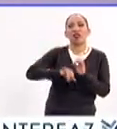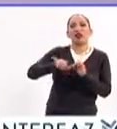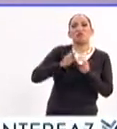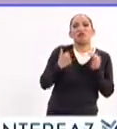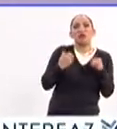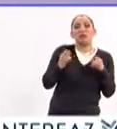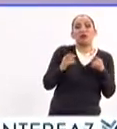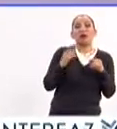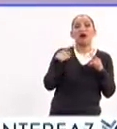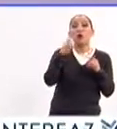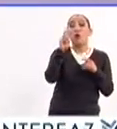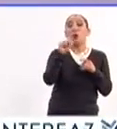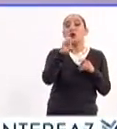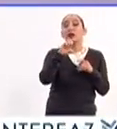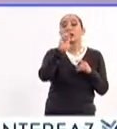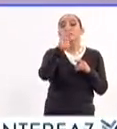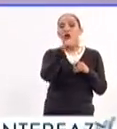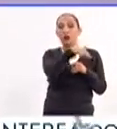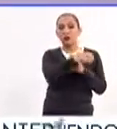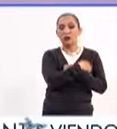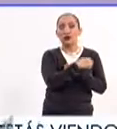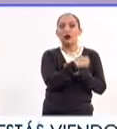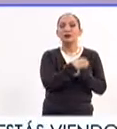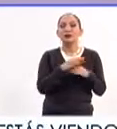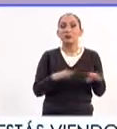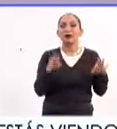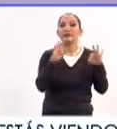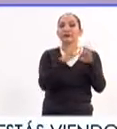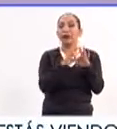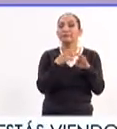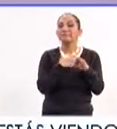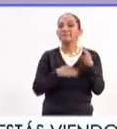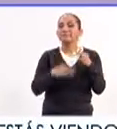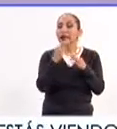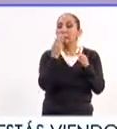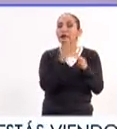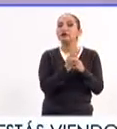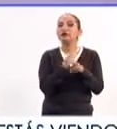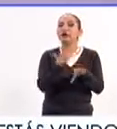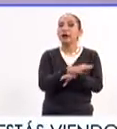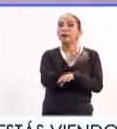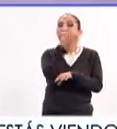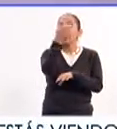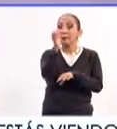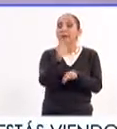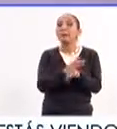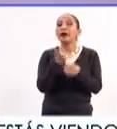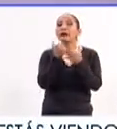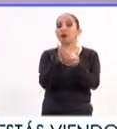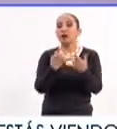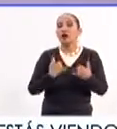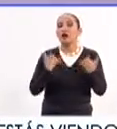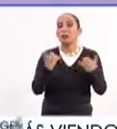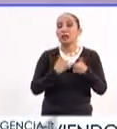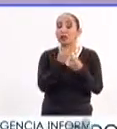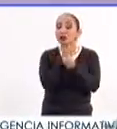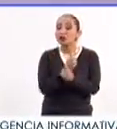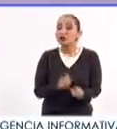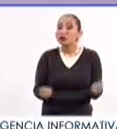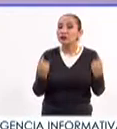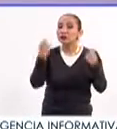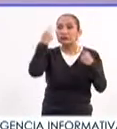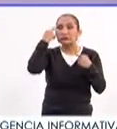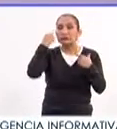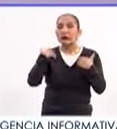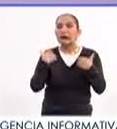la UNESCO, la educación es un factor esencial de la respuesta mundial contra el cambio climático, ya que ayuda a los jóvenes y a los niños a